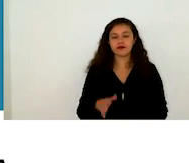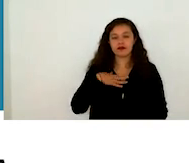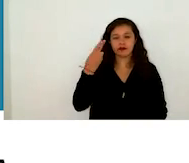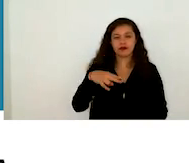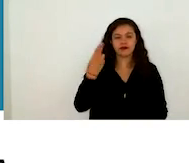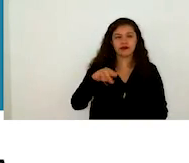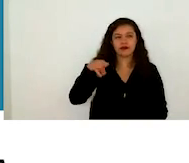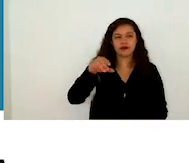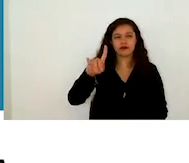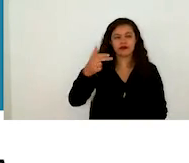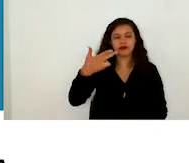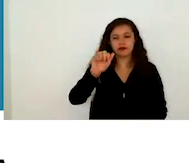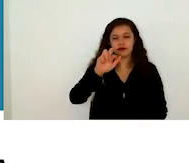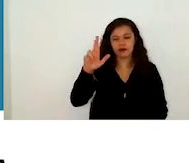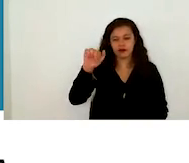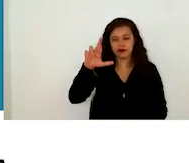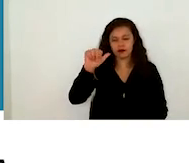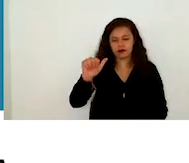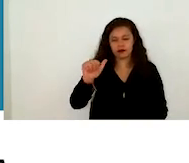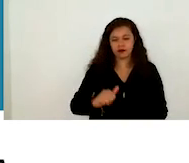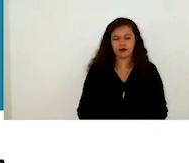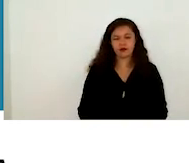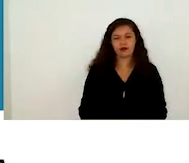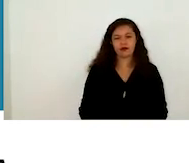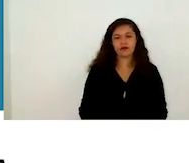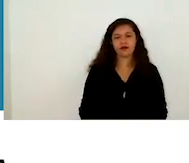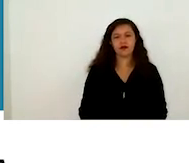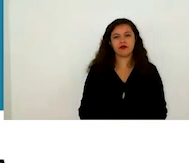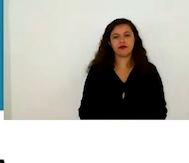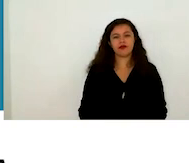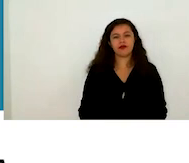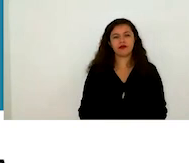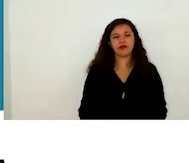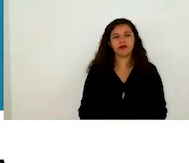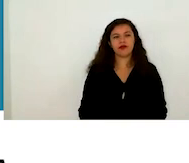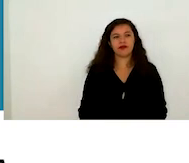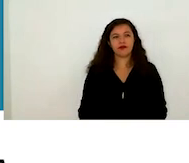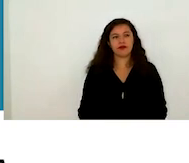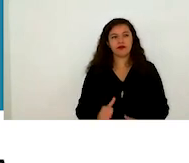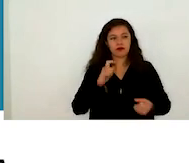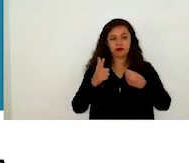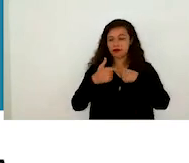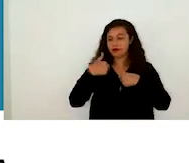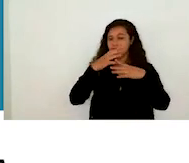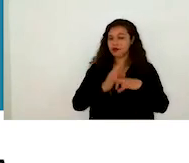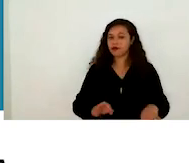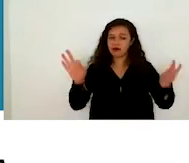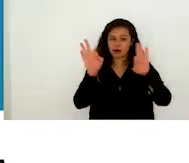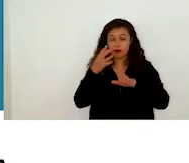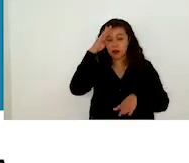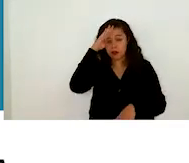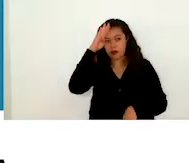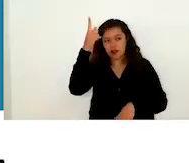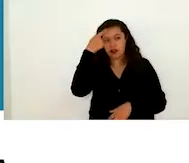de herrera este mira algo que yo esté considero muy importante en todo esto de la